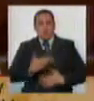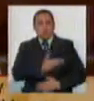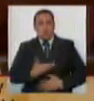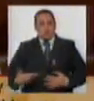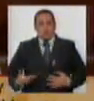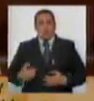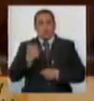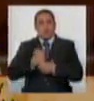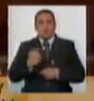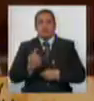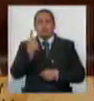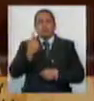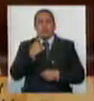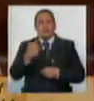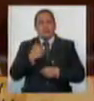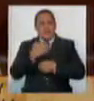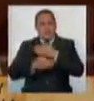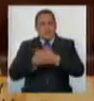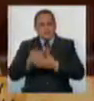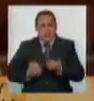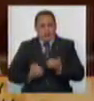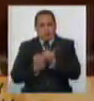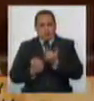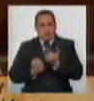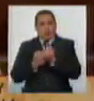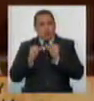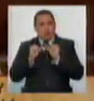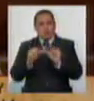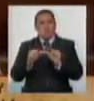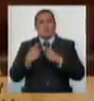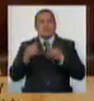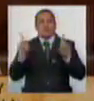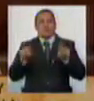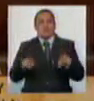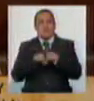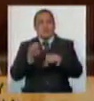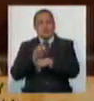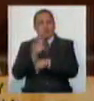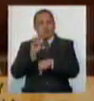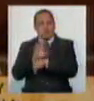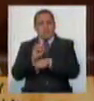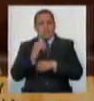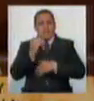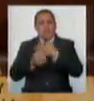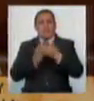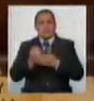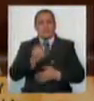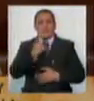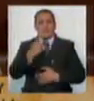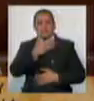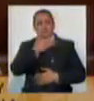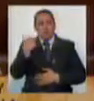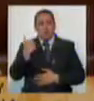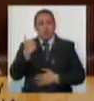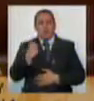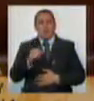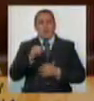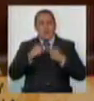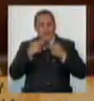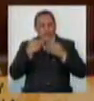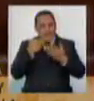solo debe ser sostenible en los próximos años, sino que debe exhortarse a que sea mayor hacia el